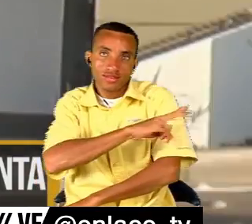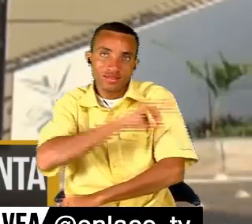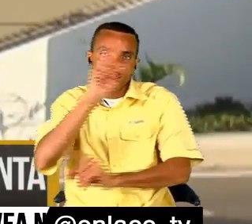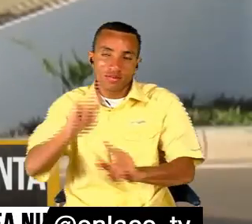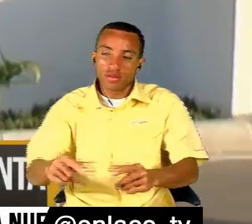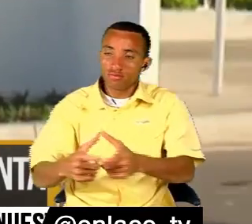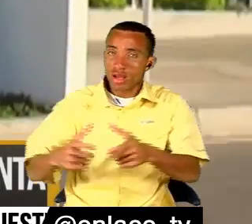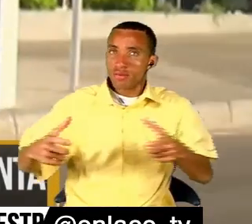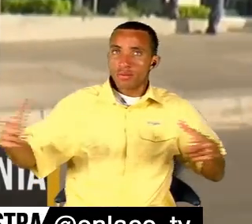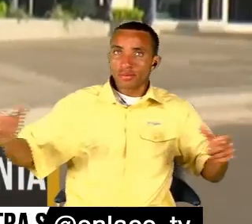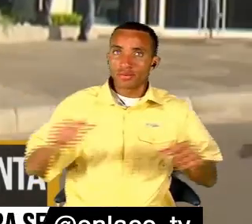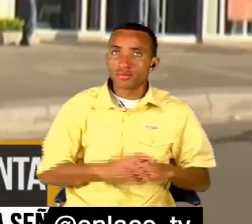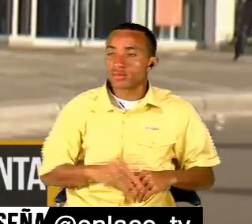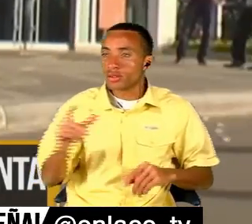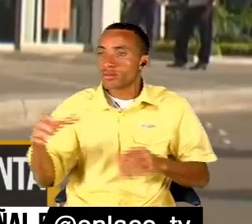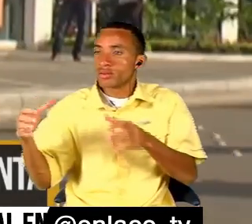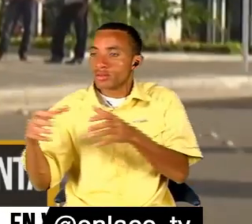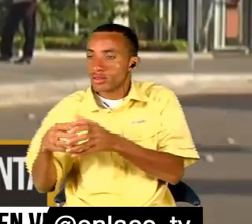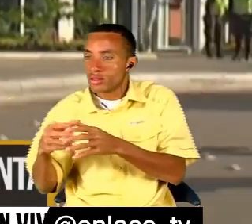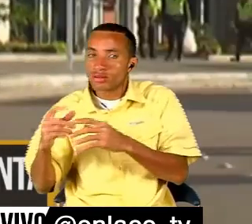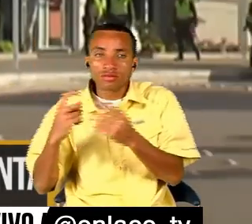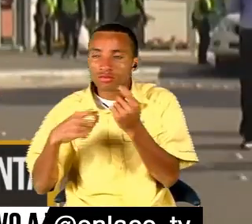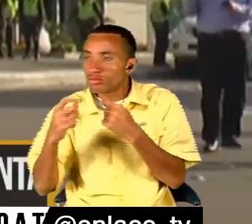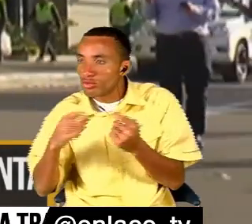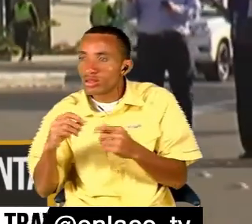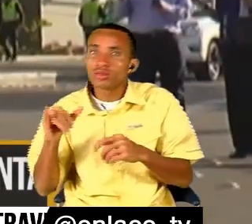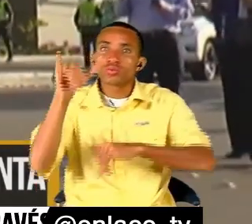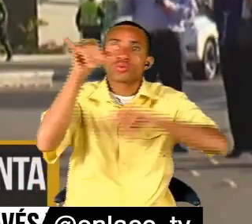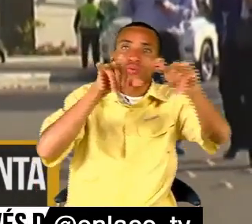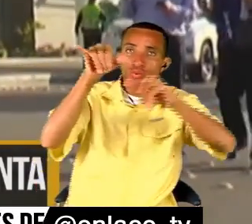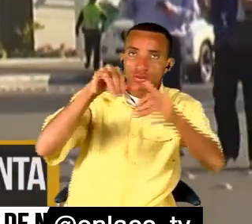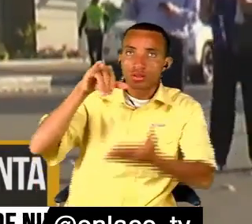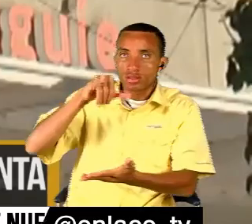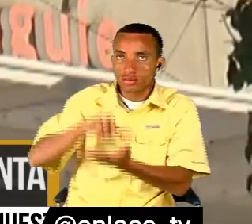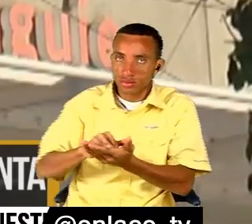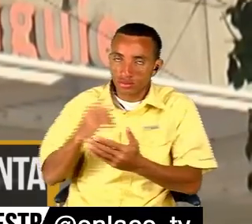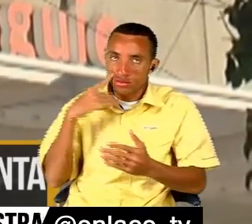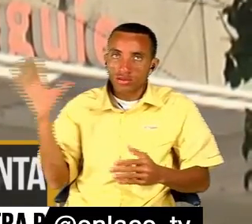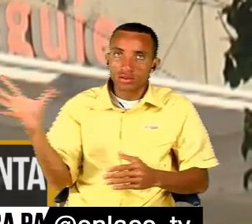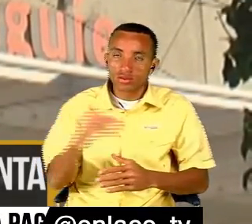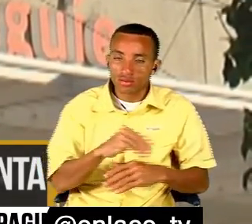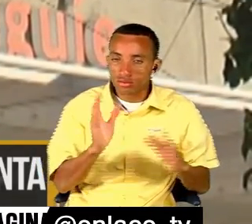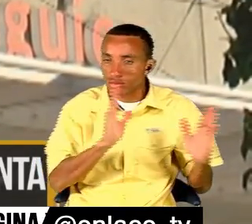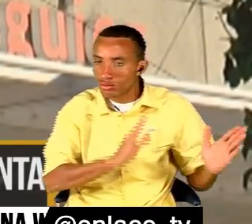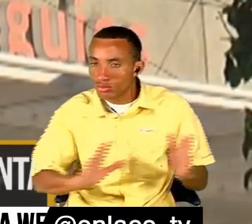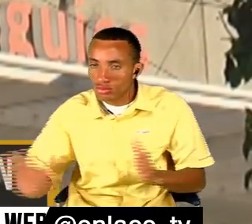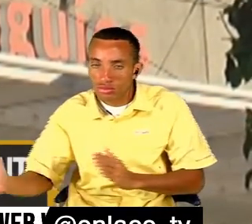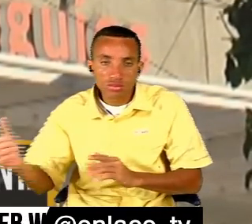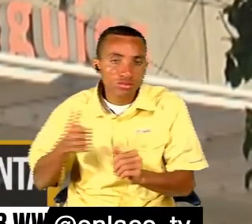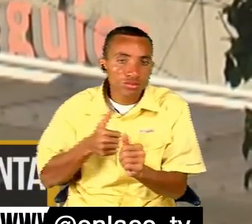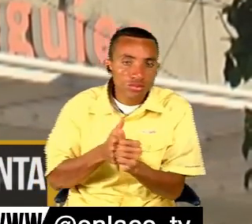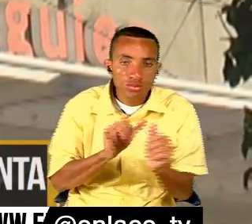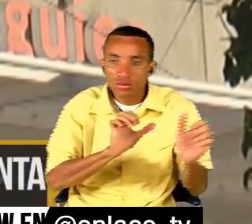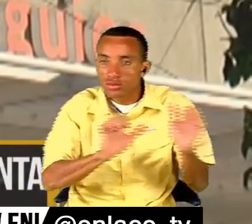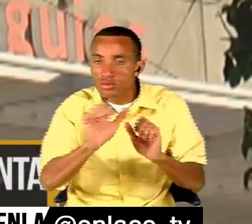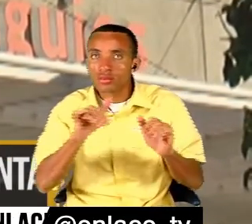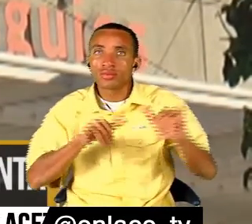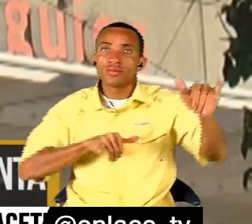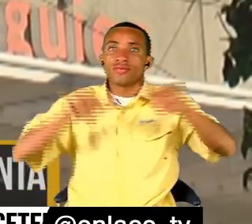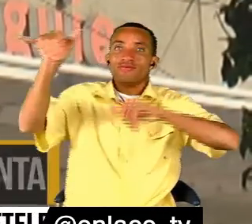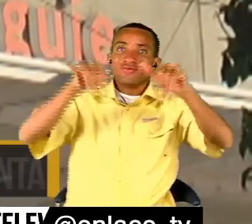Bermeja. Respecto a la operación del aeropuerto Yariguíes, se adoptaron medidas para garantizar los niveles óptimos de seguridad para las aeronaves y